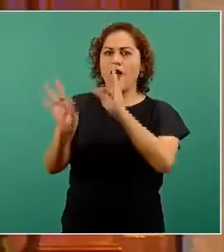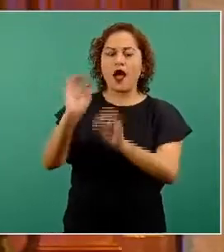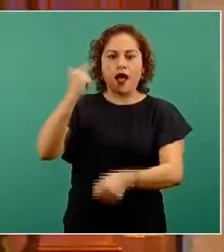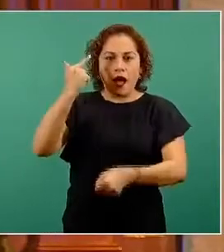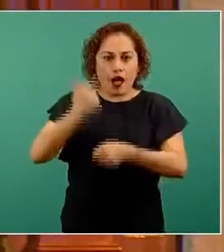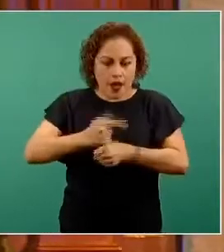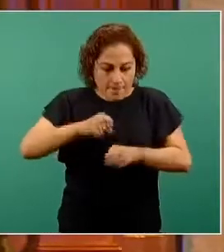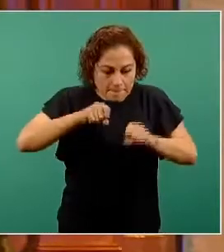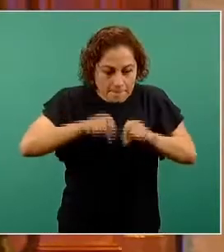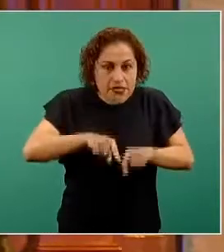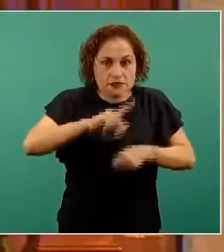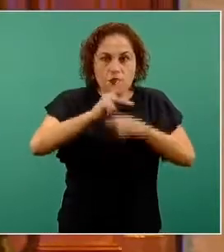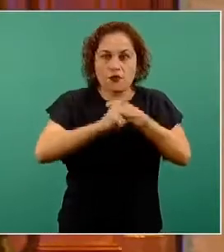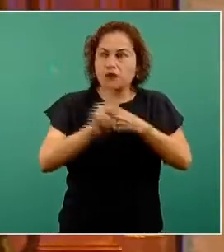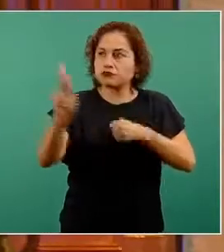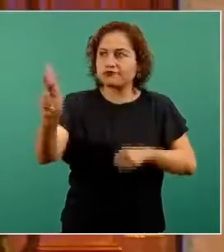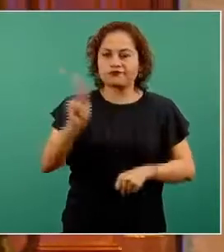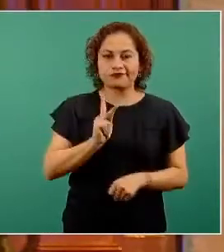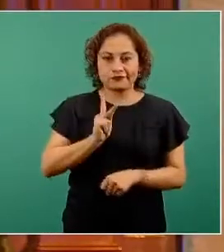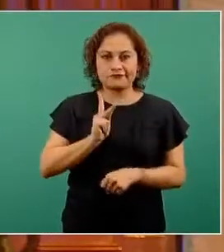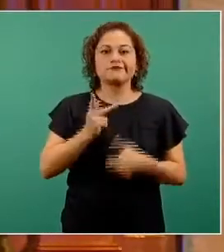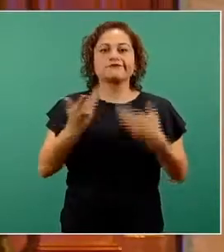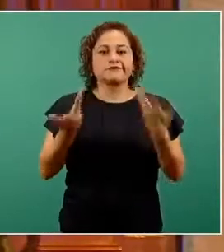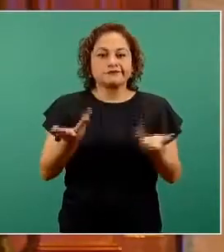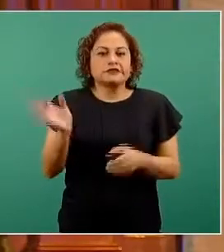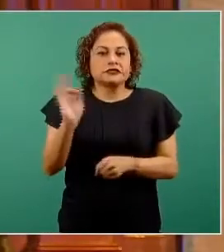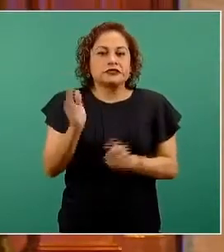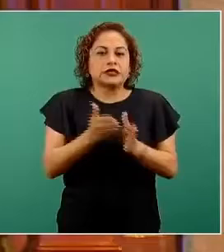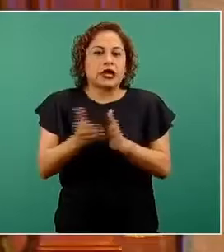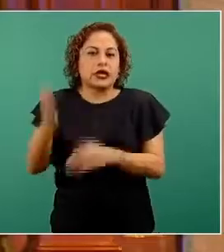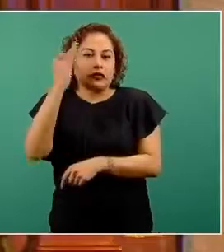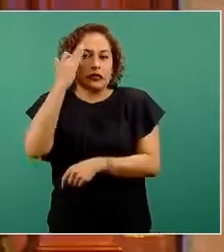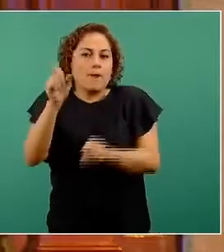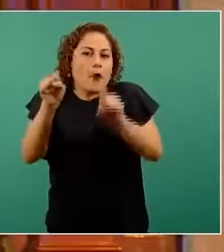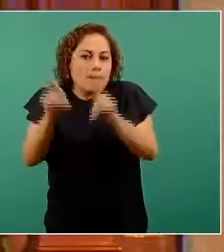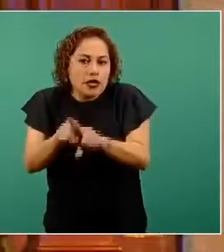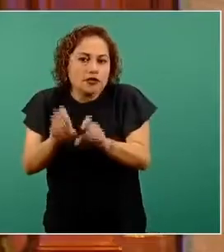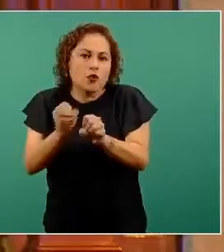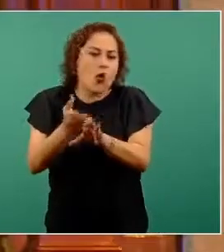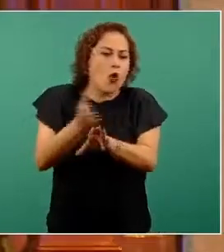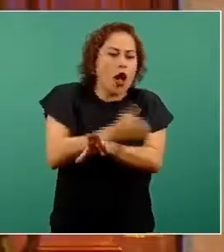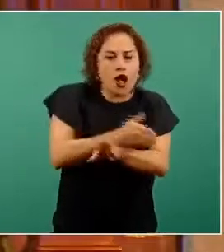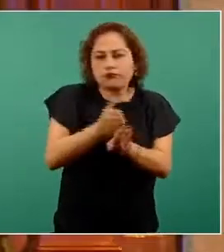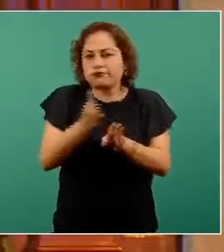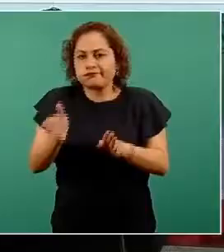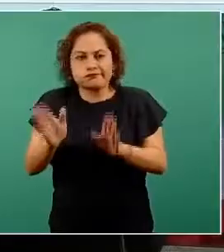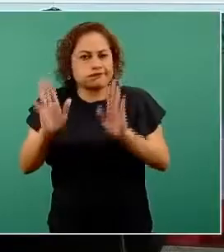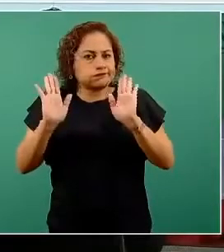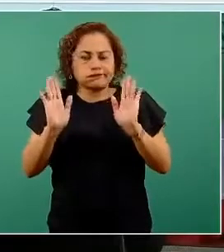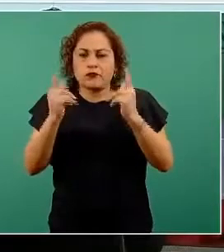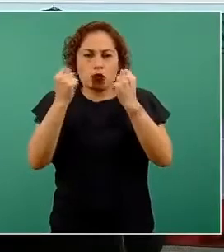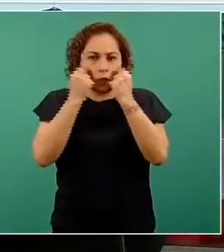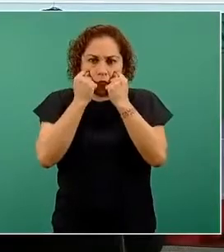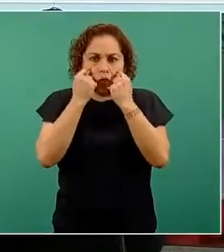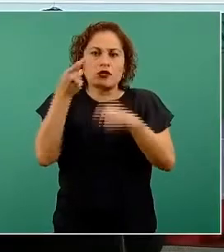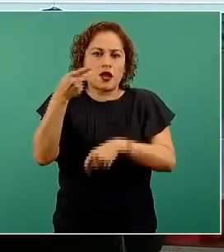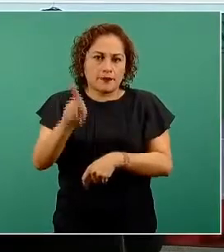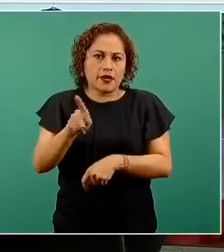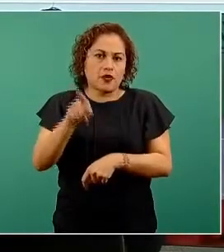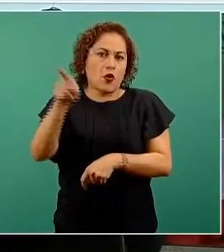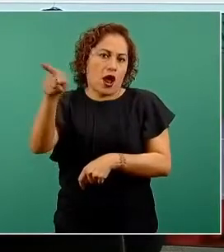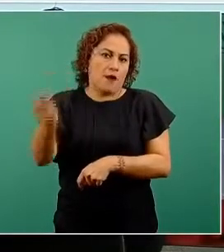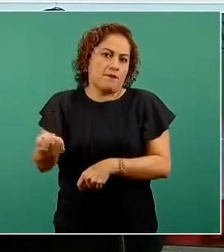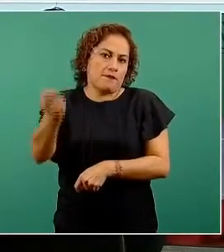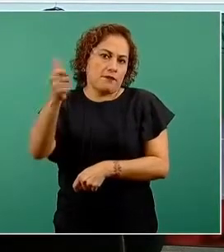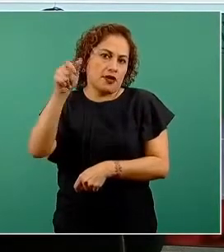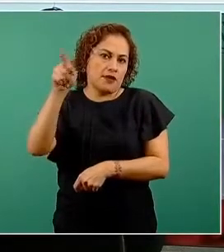inclusive pueden haberla identificado con tiempos previos al país inicial, pero siempre obviamente también se otorga este crédito al país